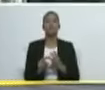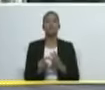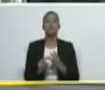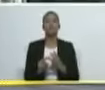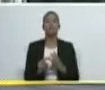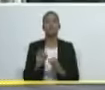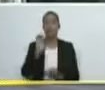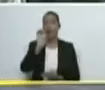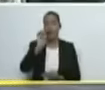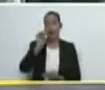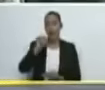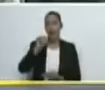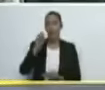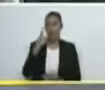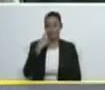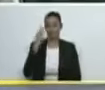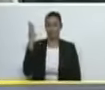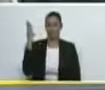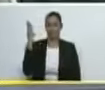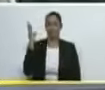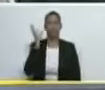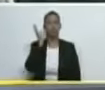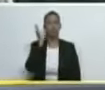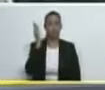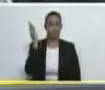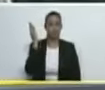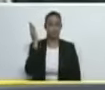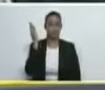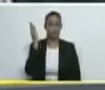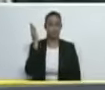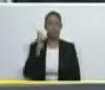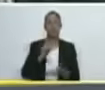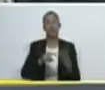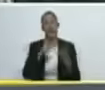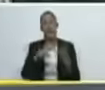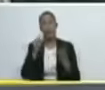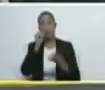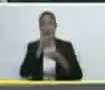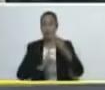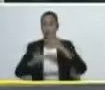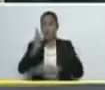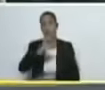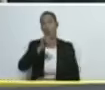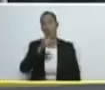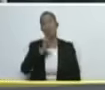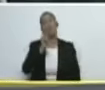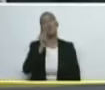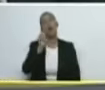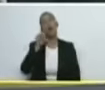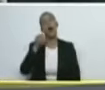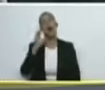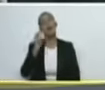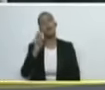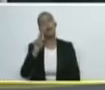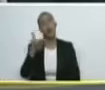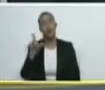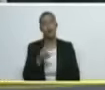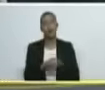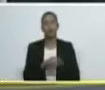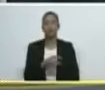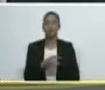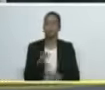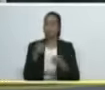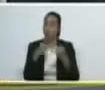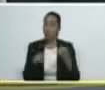Aymec Nogal Méndez, el rector y doctor Juan Carlos del Pino, el doctor y rector